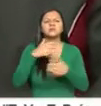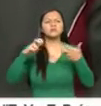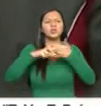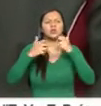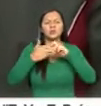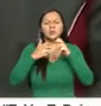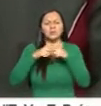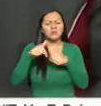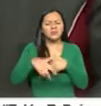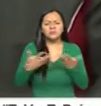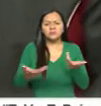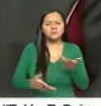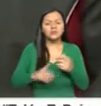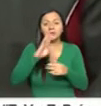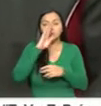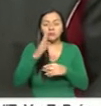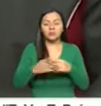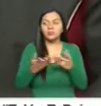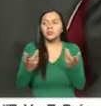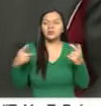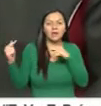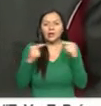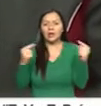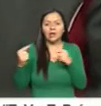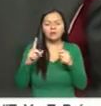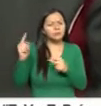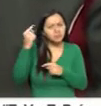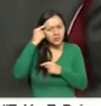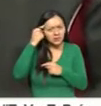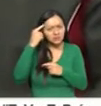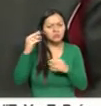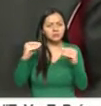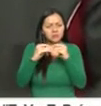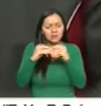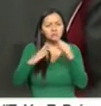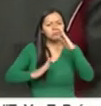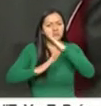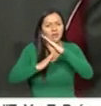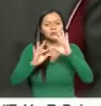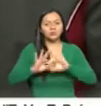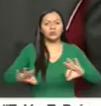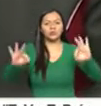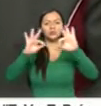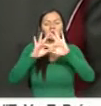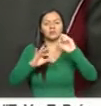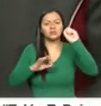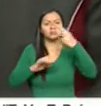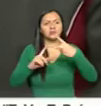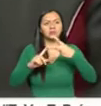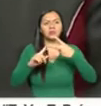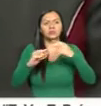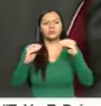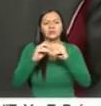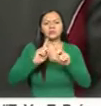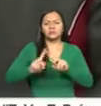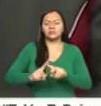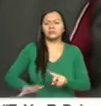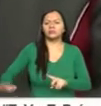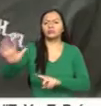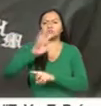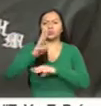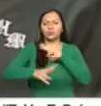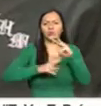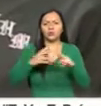para que hagamos conciencia de los recursos que tenemos, siendo el segundo país más biodiverso del